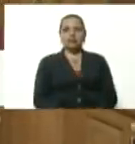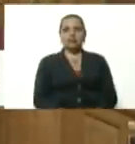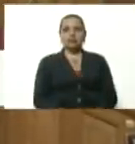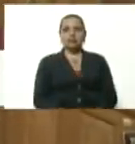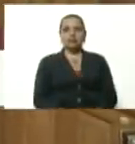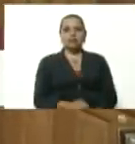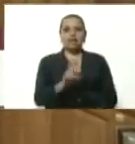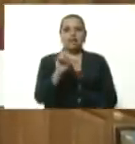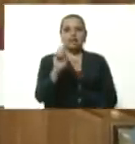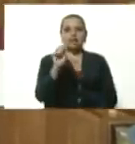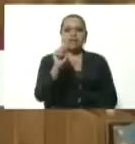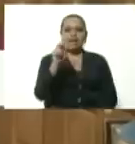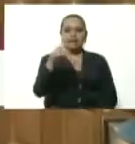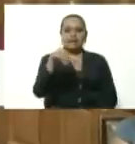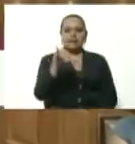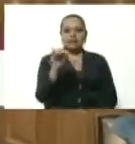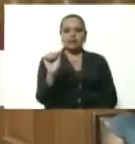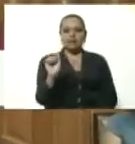Tania Díaz.